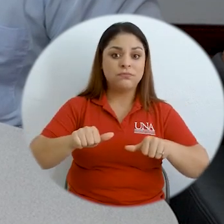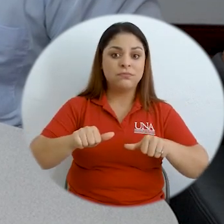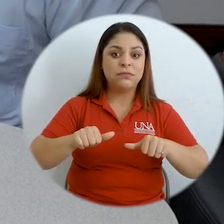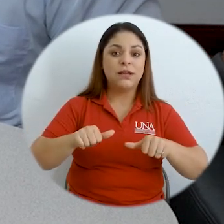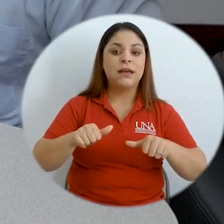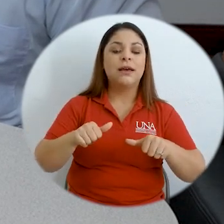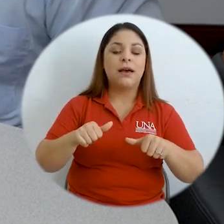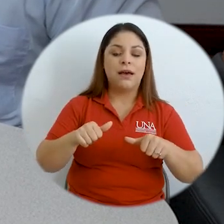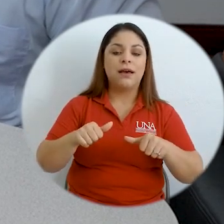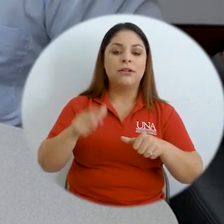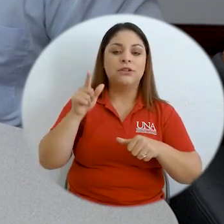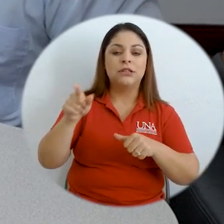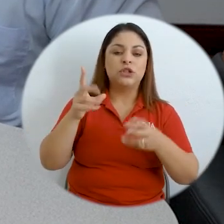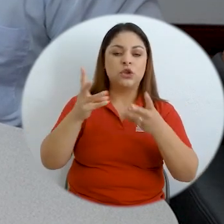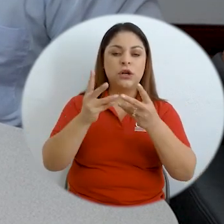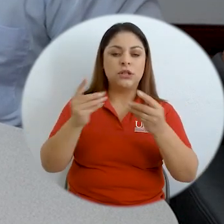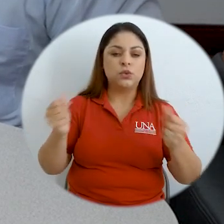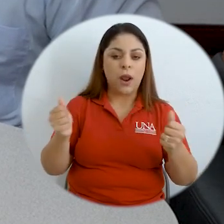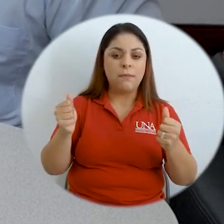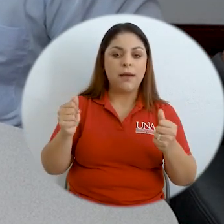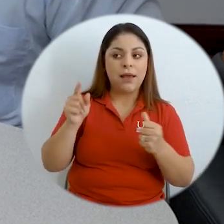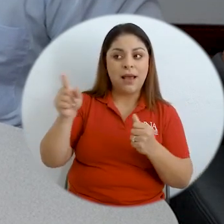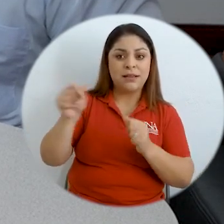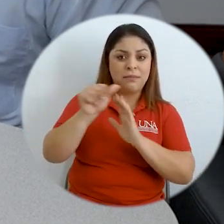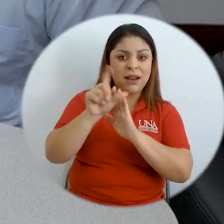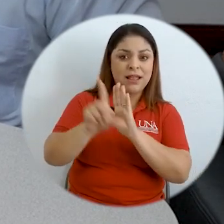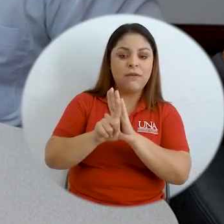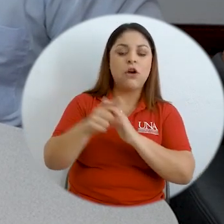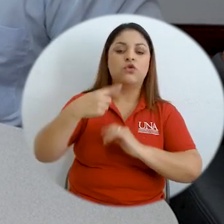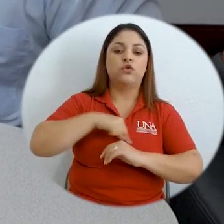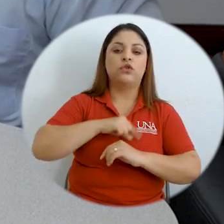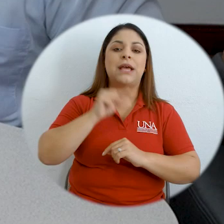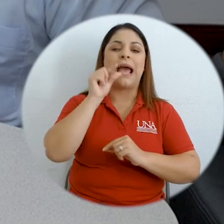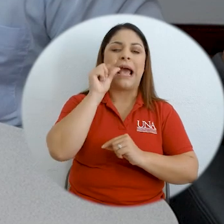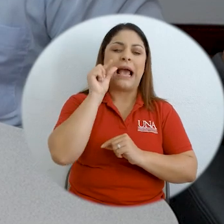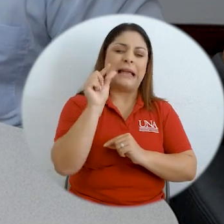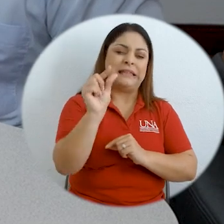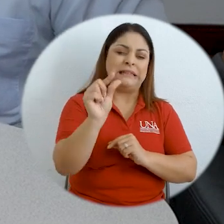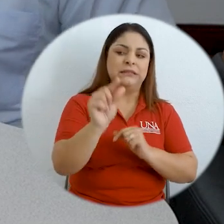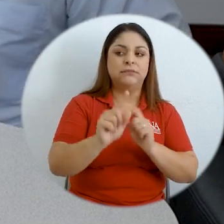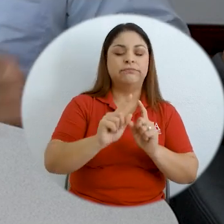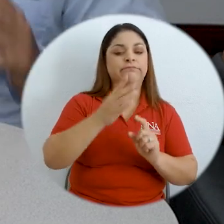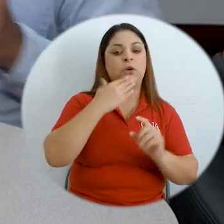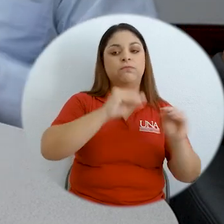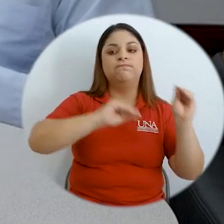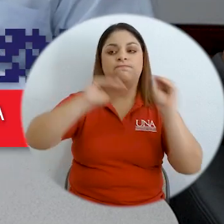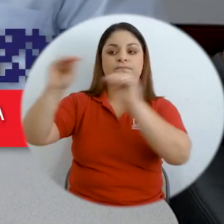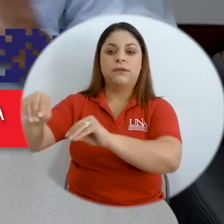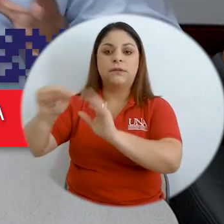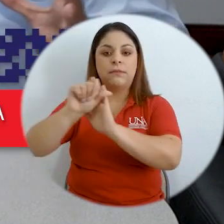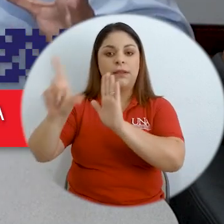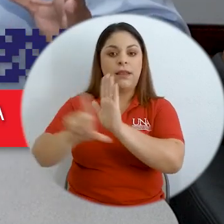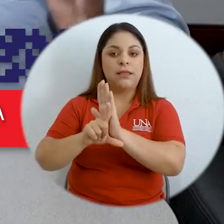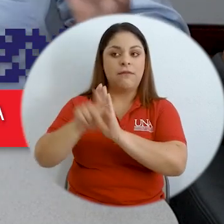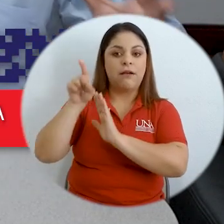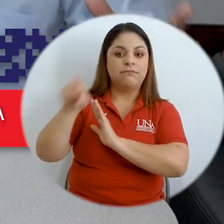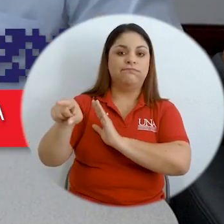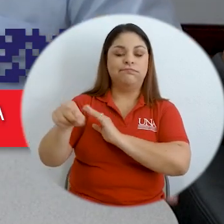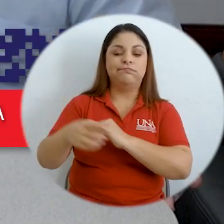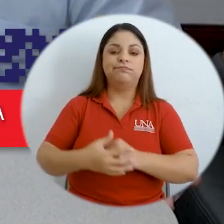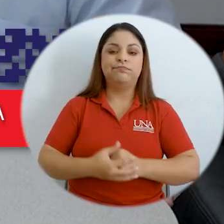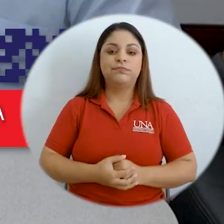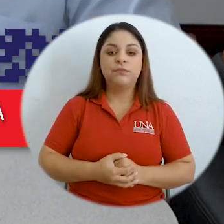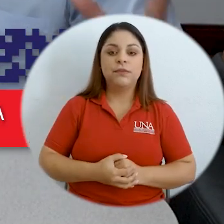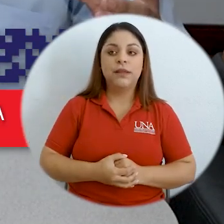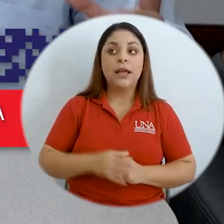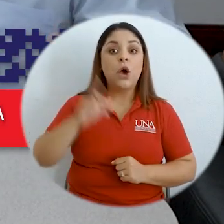lo resuelve la Asamblea Legislativa, estamos a un paso de llegar a la Asamblea Legislativa. Ahora, el gobierno dice, nosotros les estamos